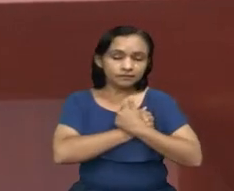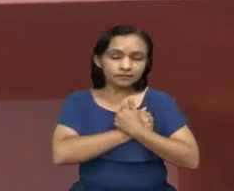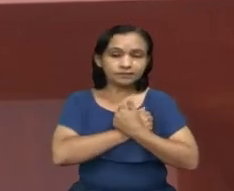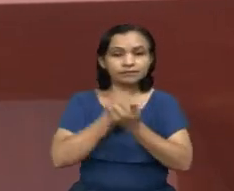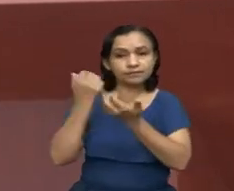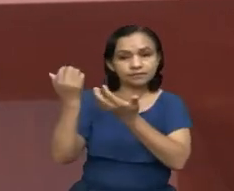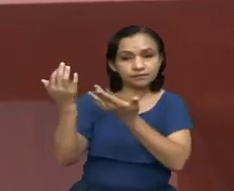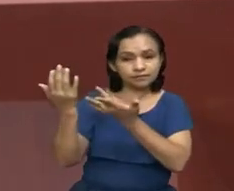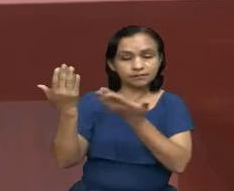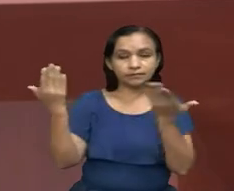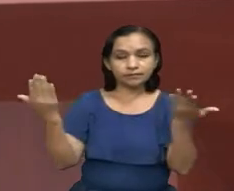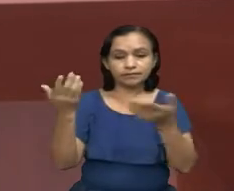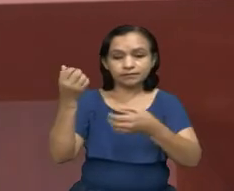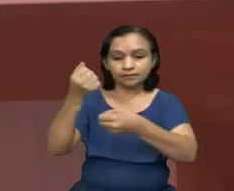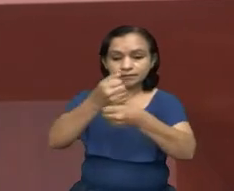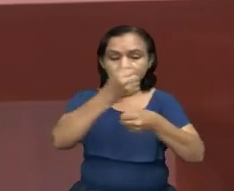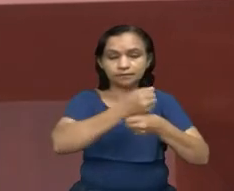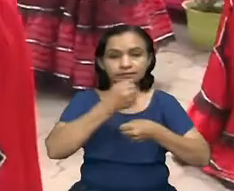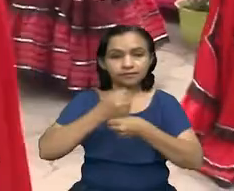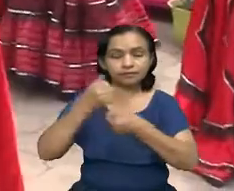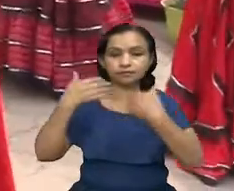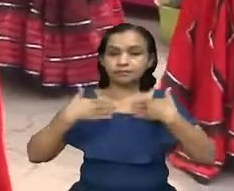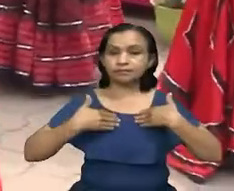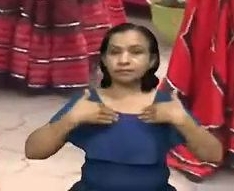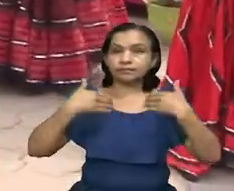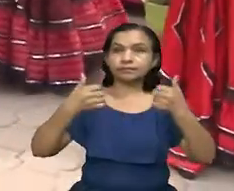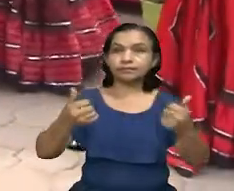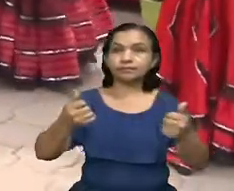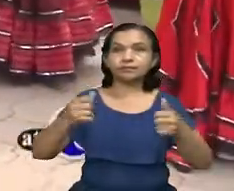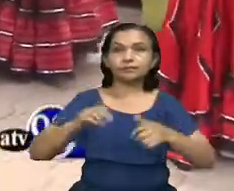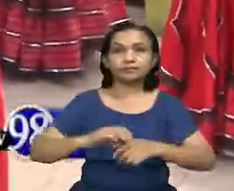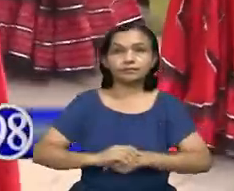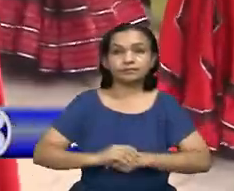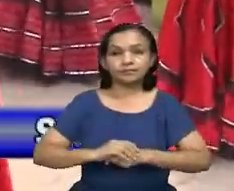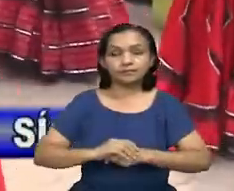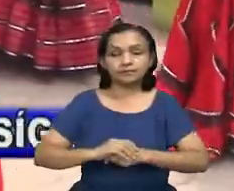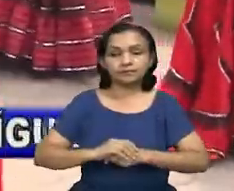esperanza los trabajadores de la salud.